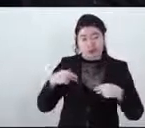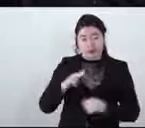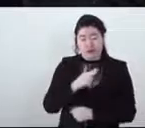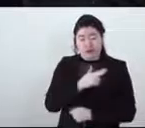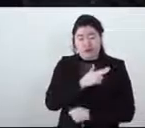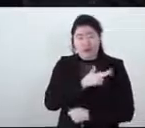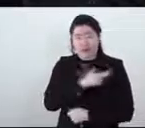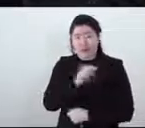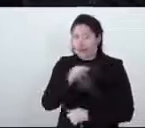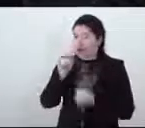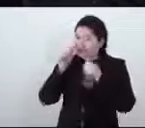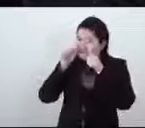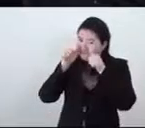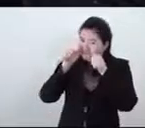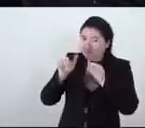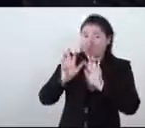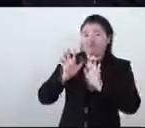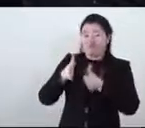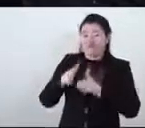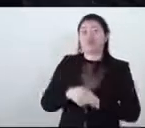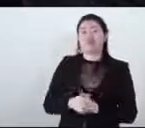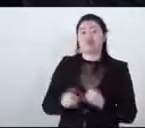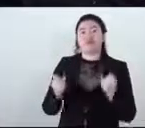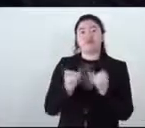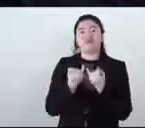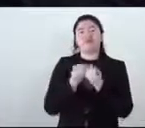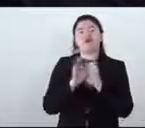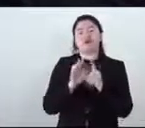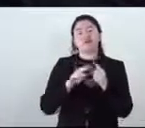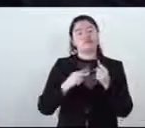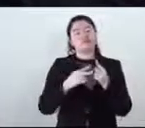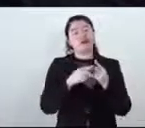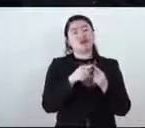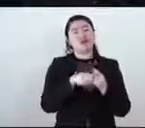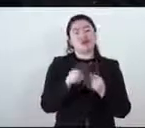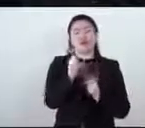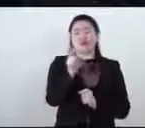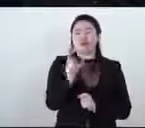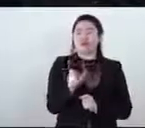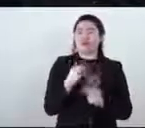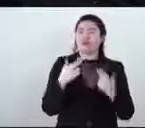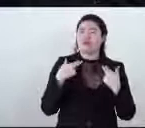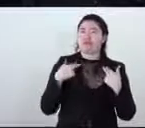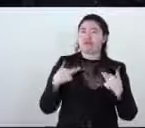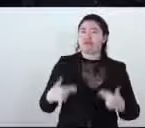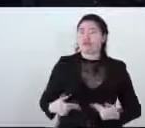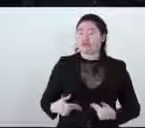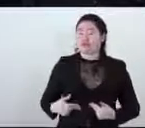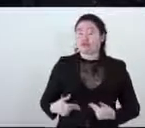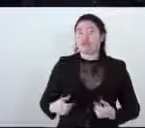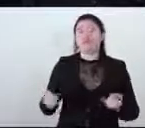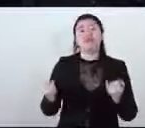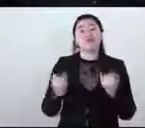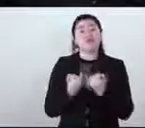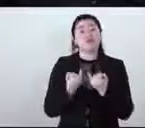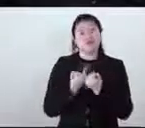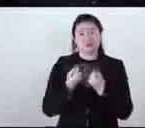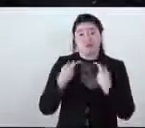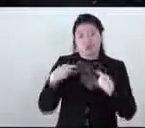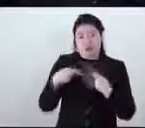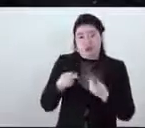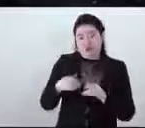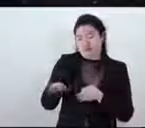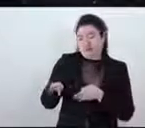reparación integral del daño, con una perspectiva humanista. Un servidor público de alto nivel